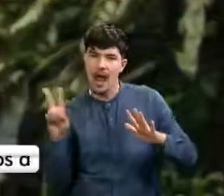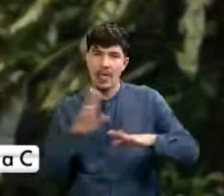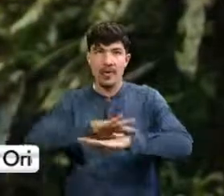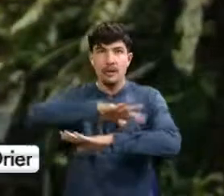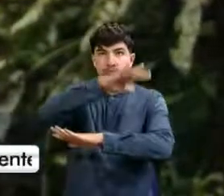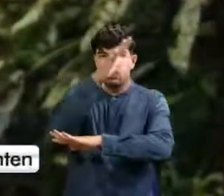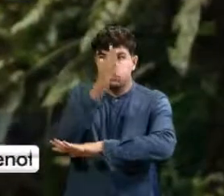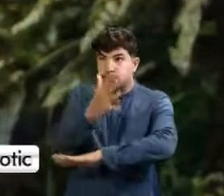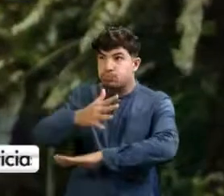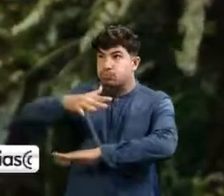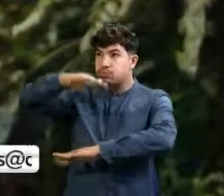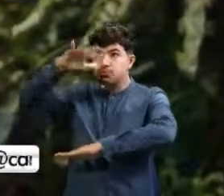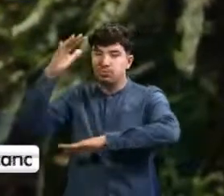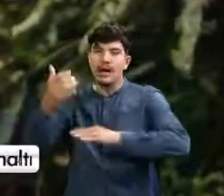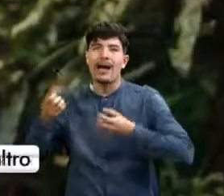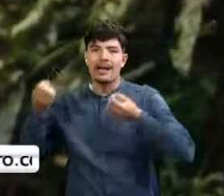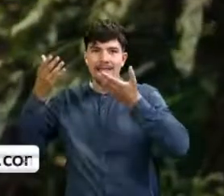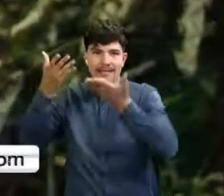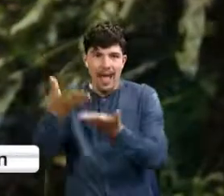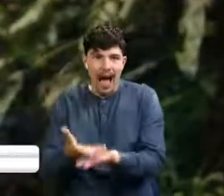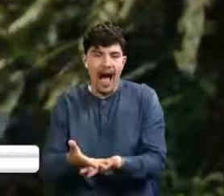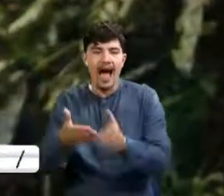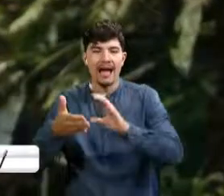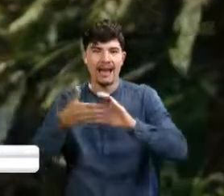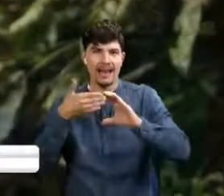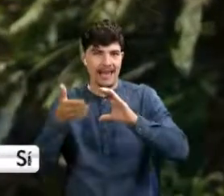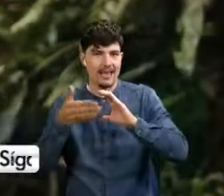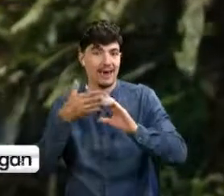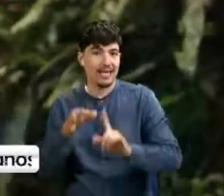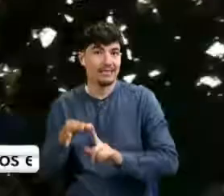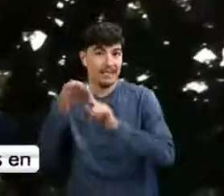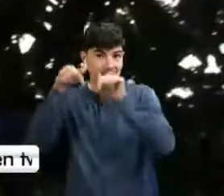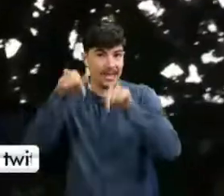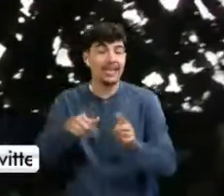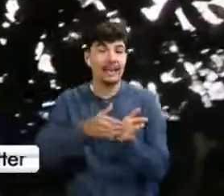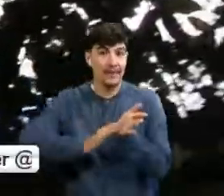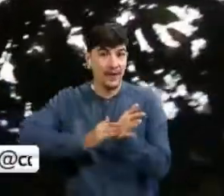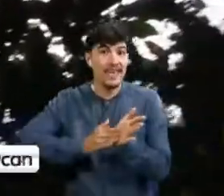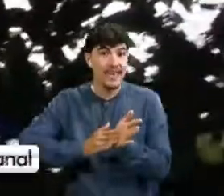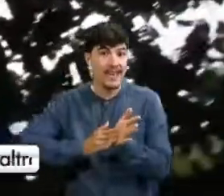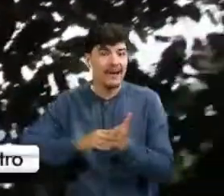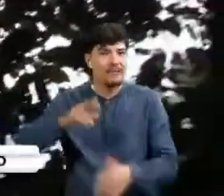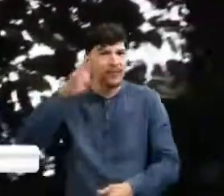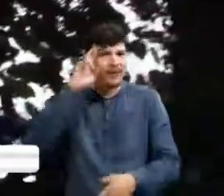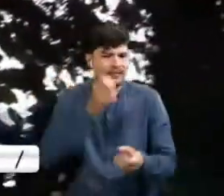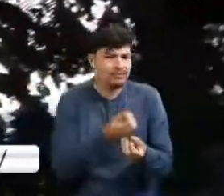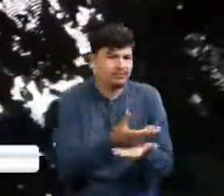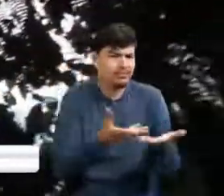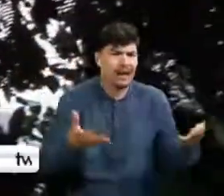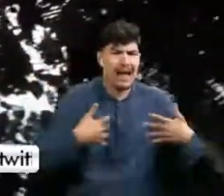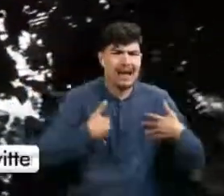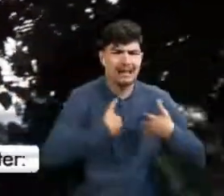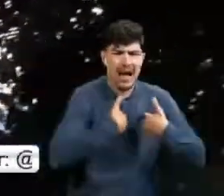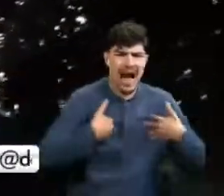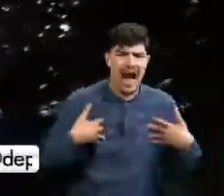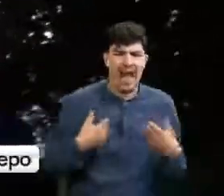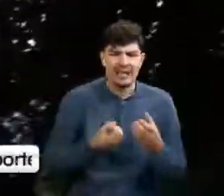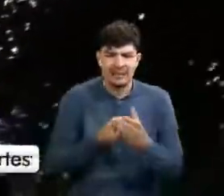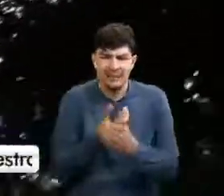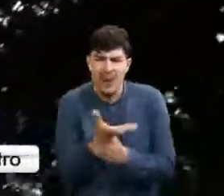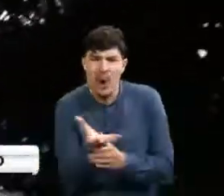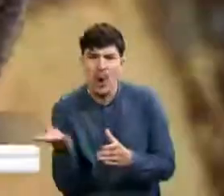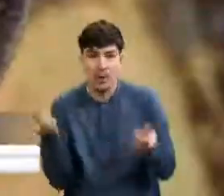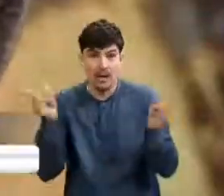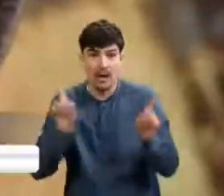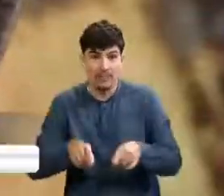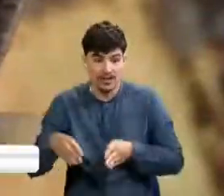tutelares, que son los que le dan el microclima privilegiado que tiene. Por su variedad de fauna y flora, así como sus senderos